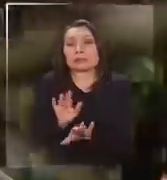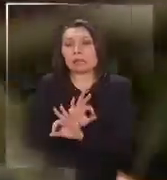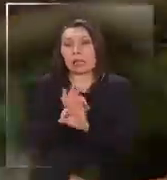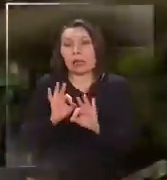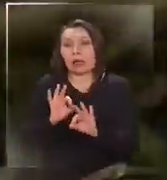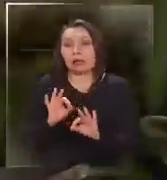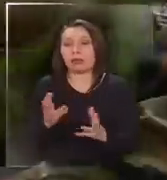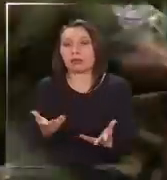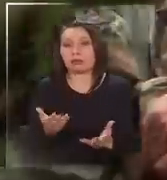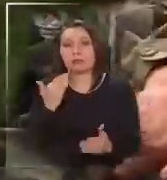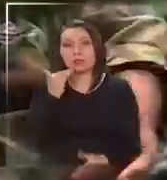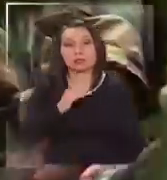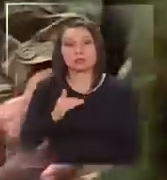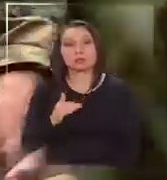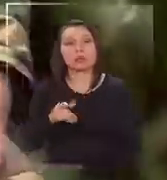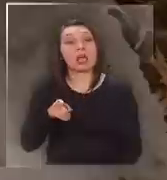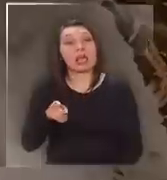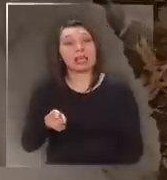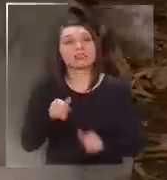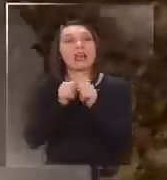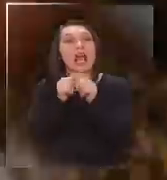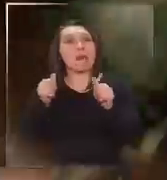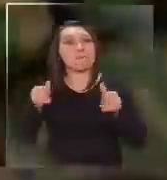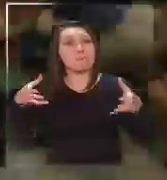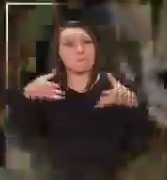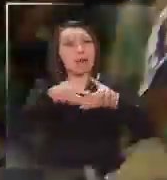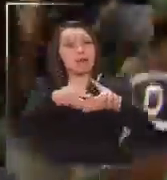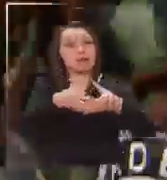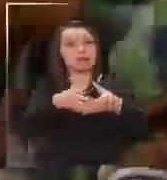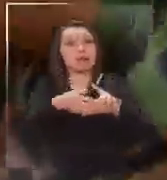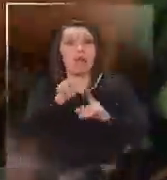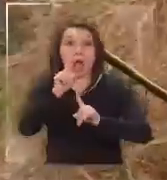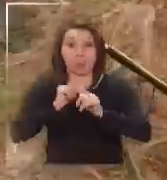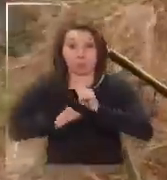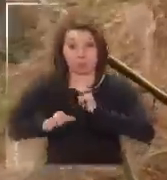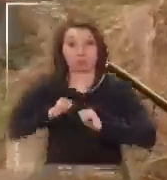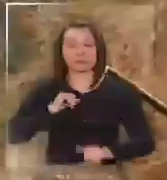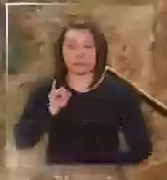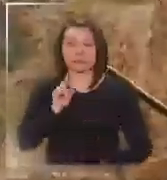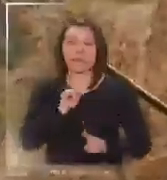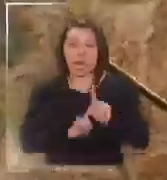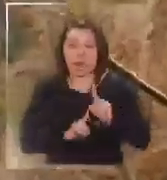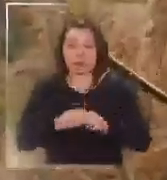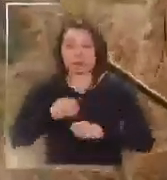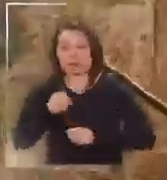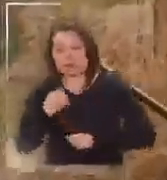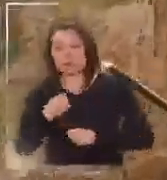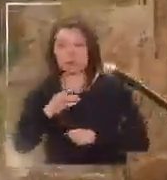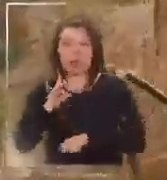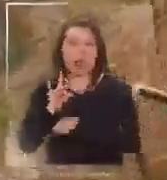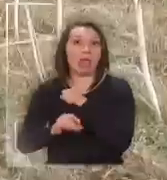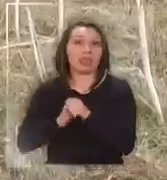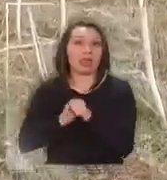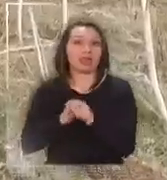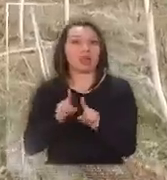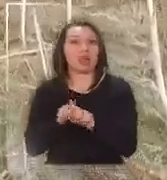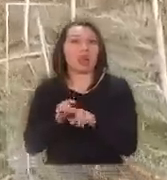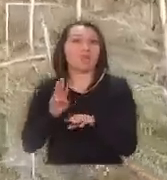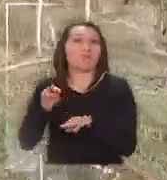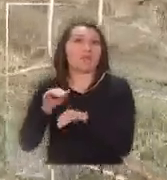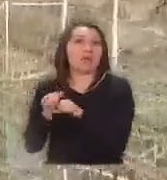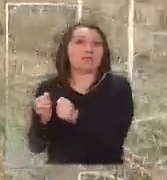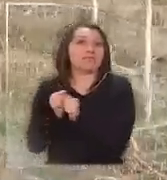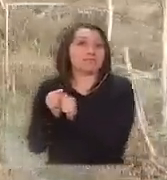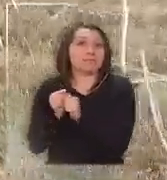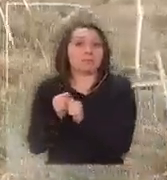no... ¿Y las campañas las sufres? Hay algunos que sí, hay algunos que sí, que les da como la mamitis, que le